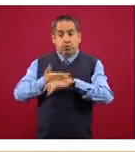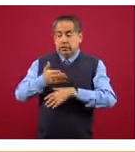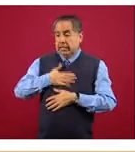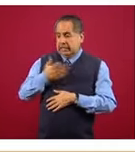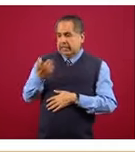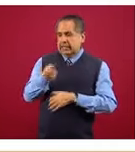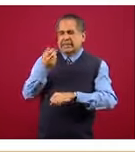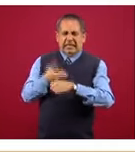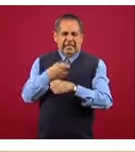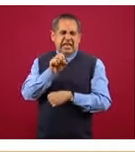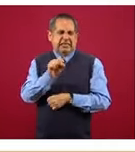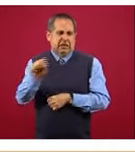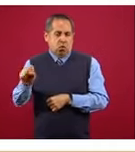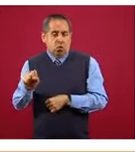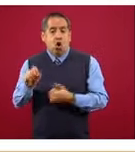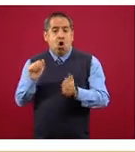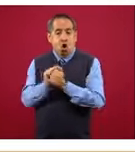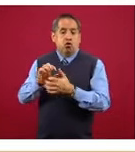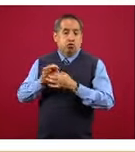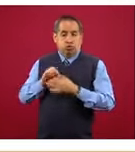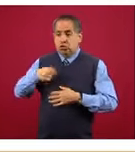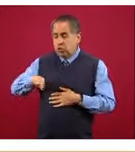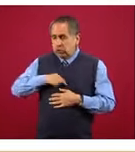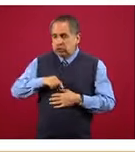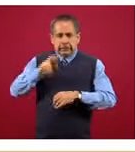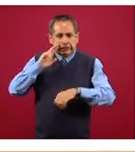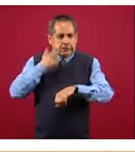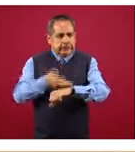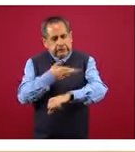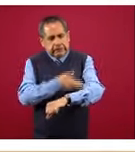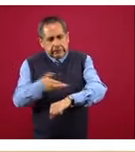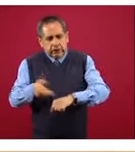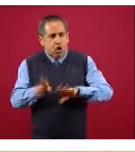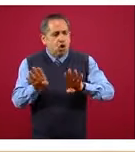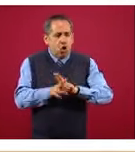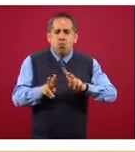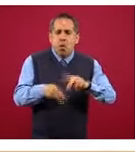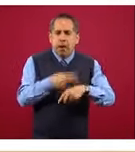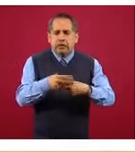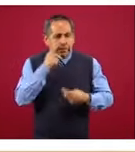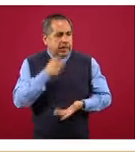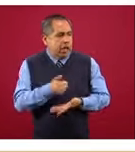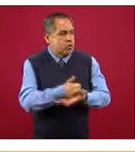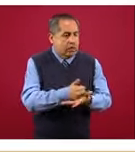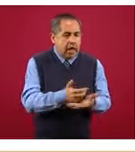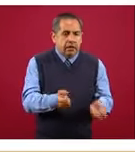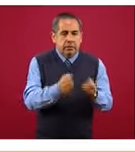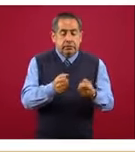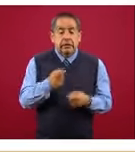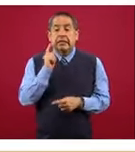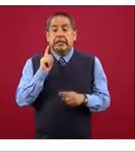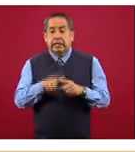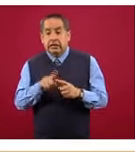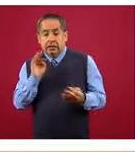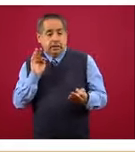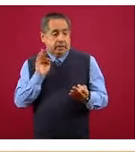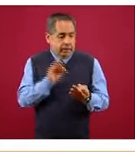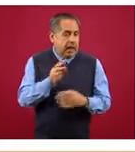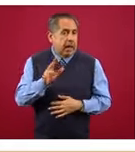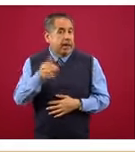de Salud y que establece la secuencia de actividades que les comentaba. La secuencia de actividades que se da desde la toma de